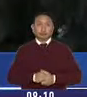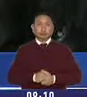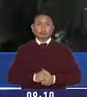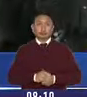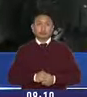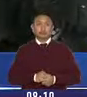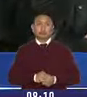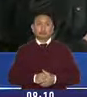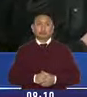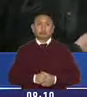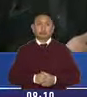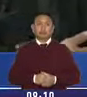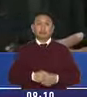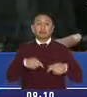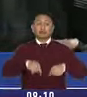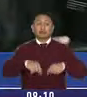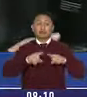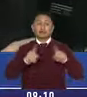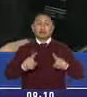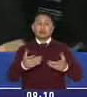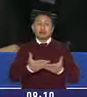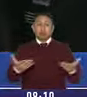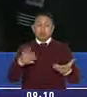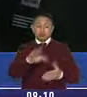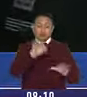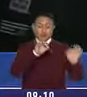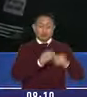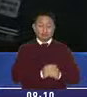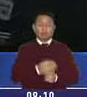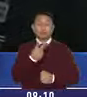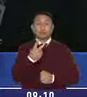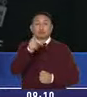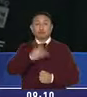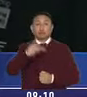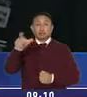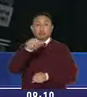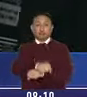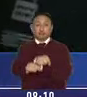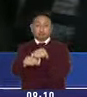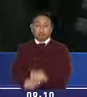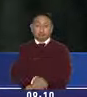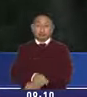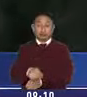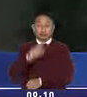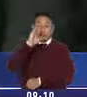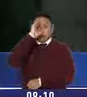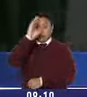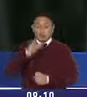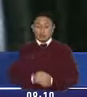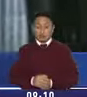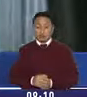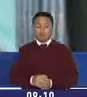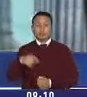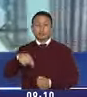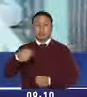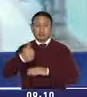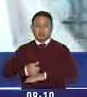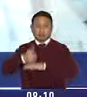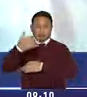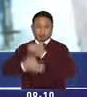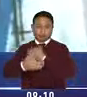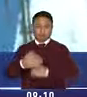ocultarse. Encontramos diferentes pertenencias, hubo dos personas arrestadas por la parte de Policía Nacional, las cuales fueron puestas a órdenes